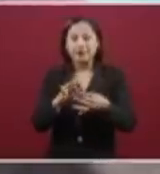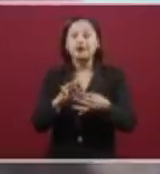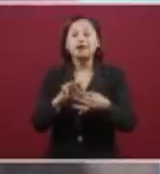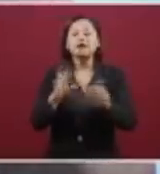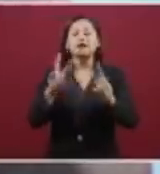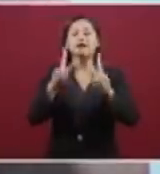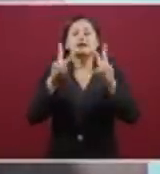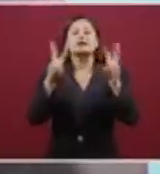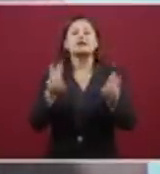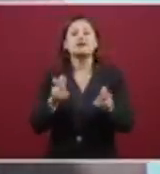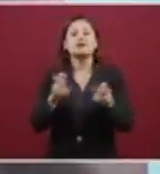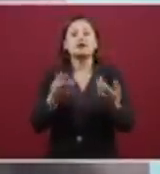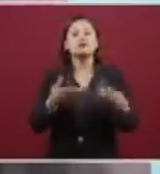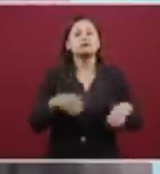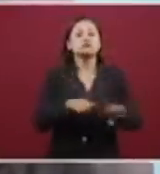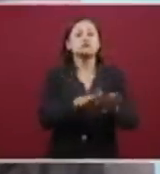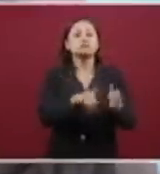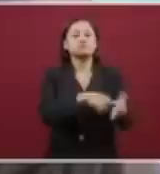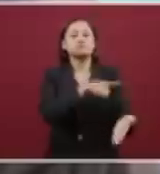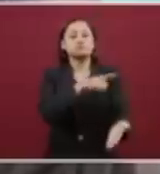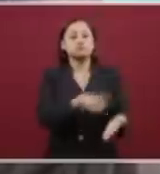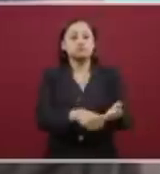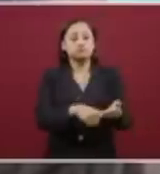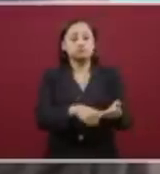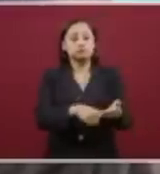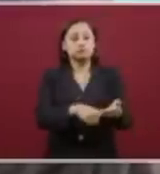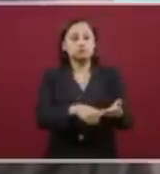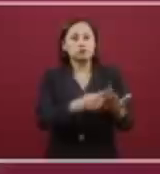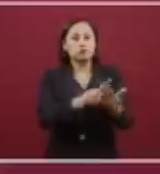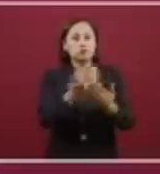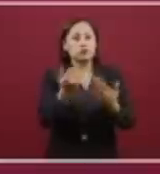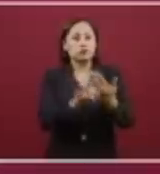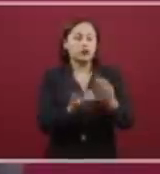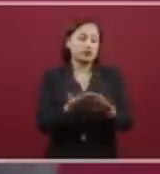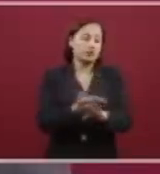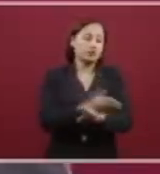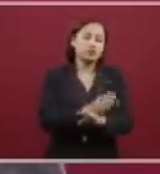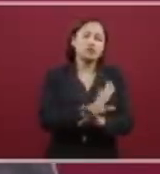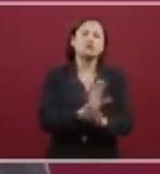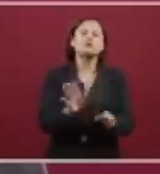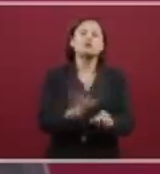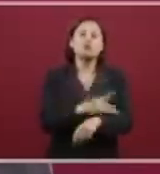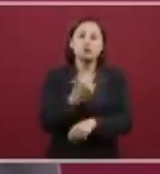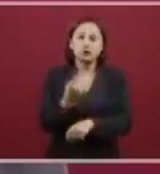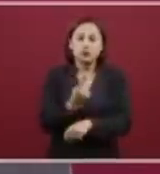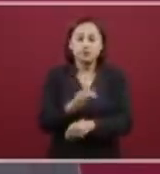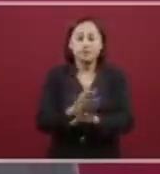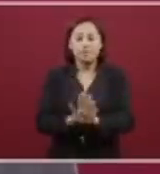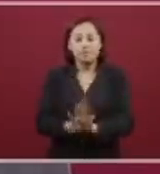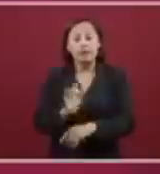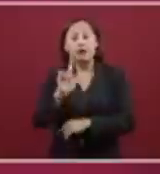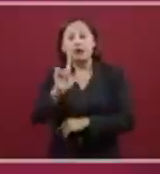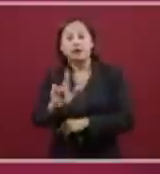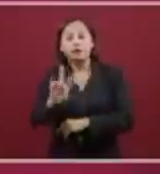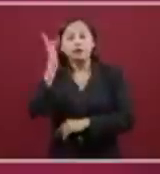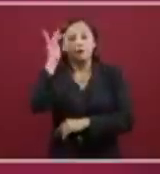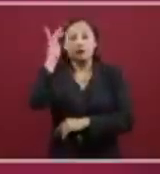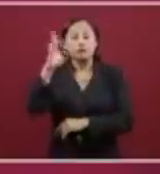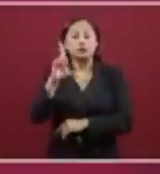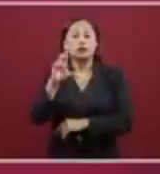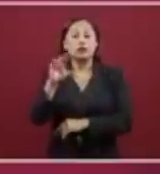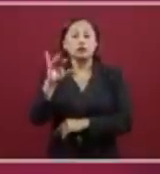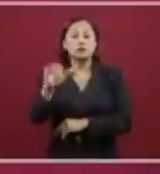el aeropuerto el proyecto anterior lo que se va a decir en santa lucia es cuál es la solución